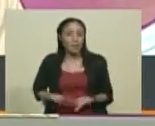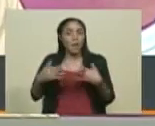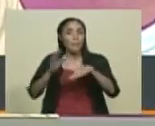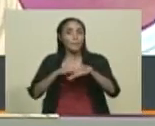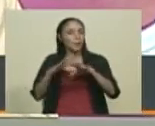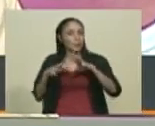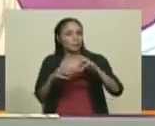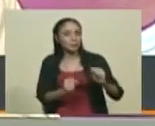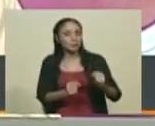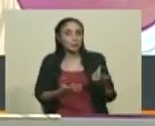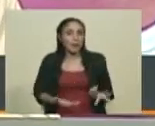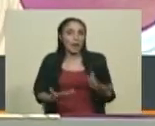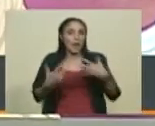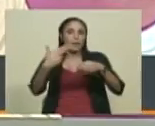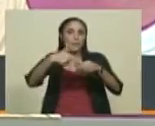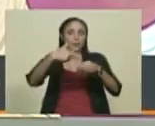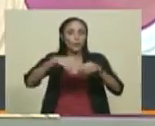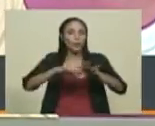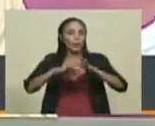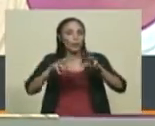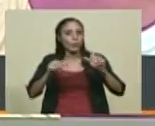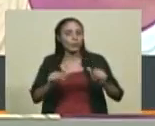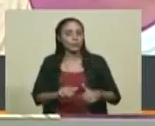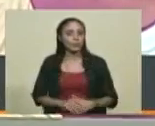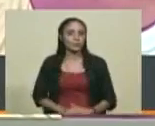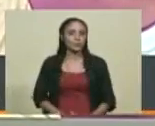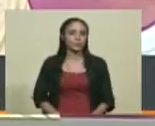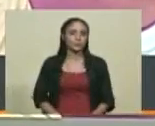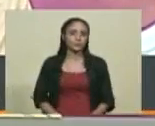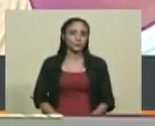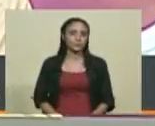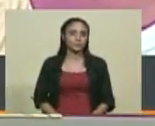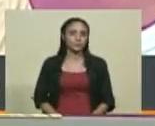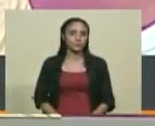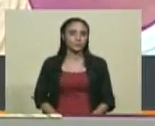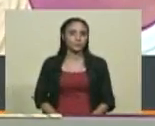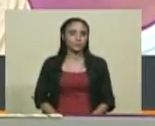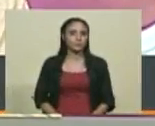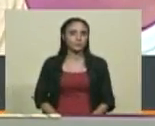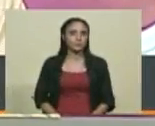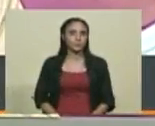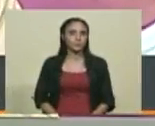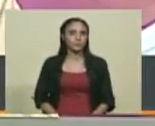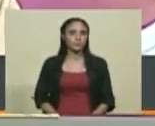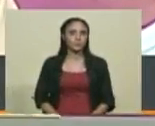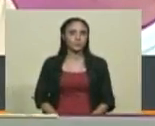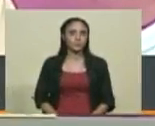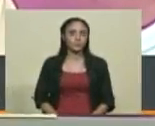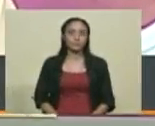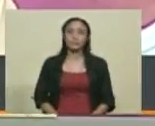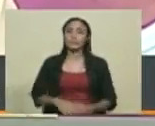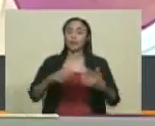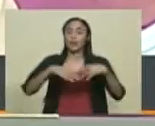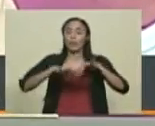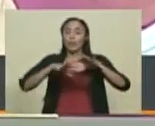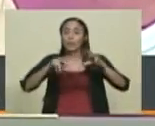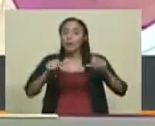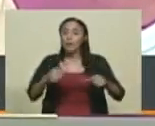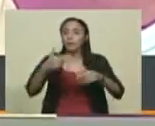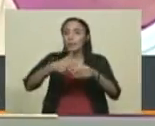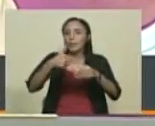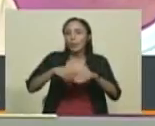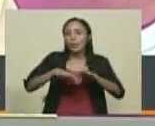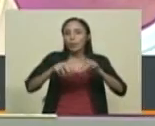apoderarse de nuestra riqueza petrolera. Quieren gobernar a nuestro país y robarse nuestra riqueza. Y no lo